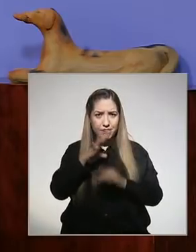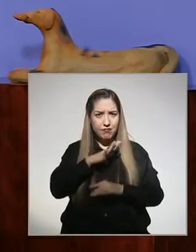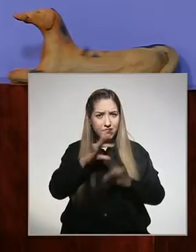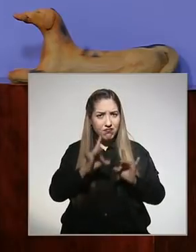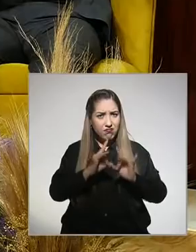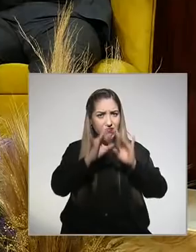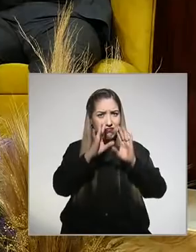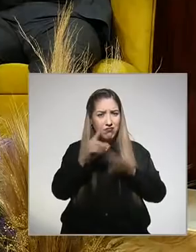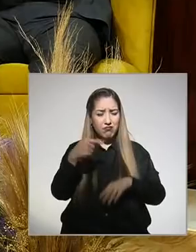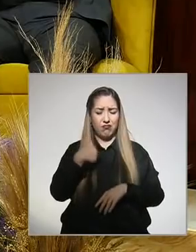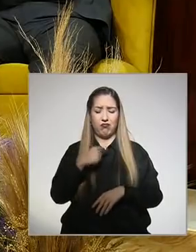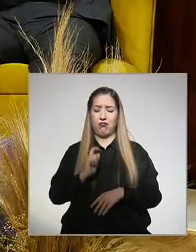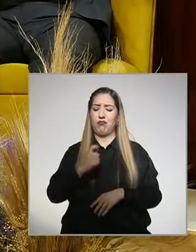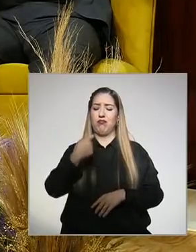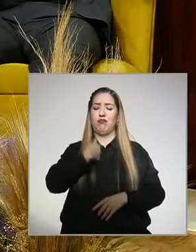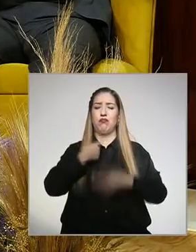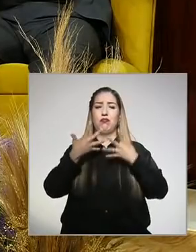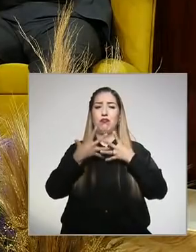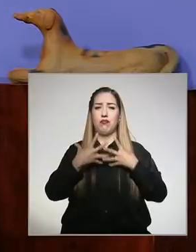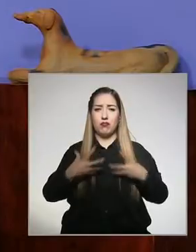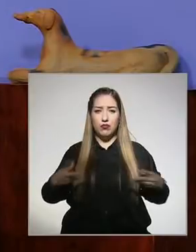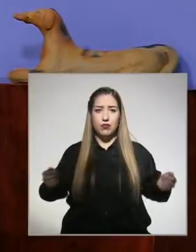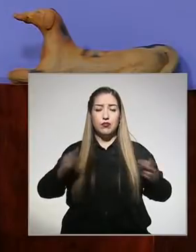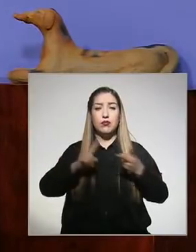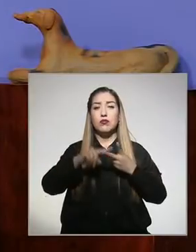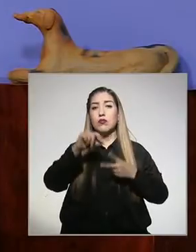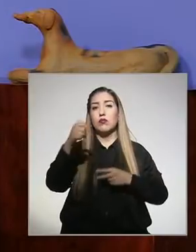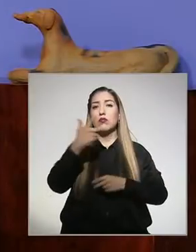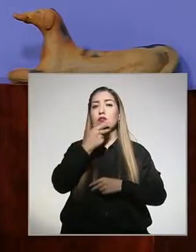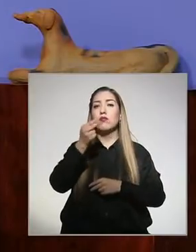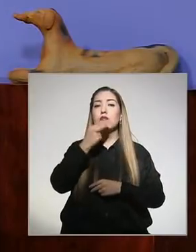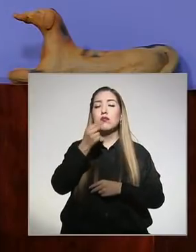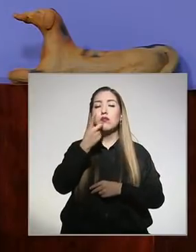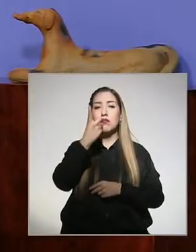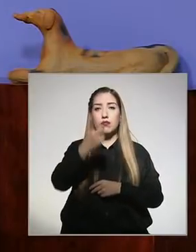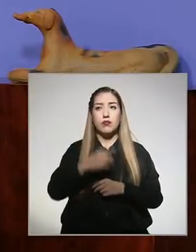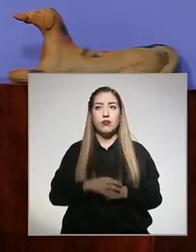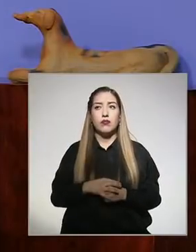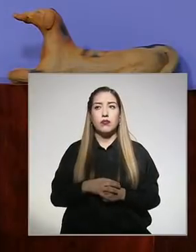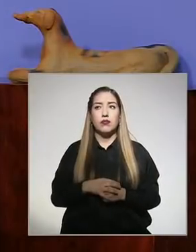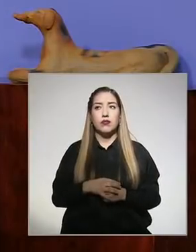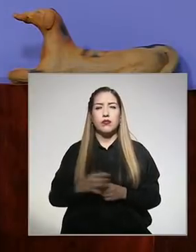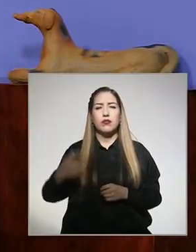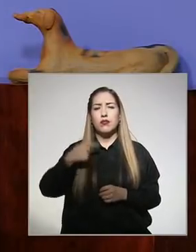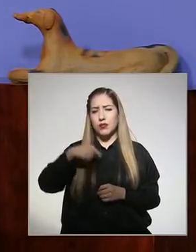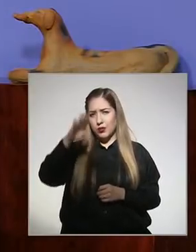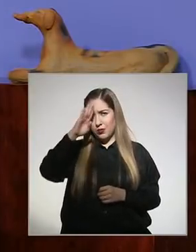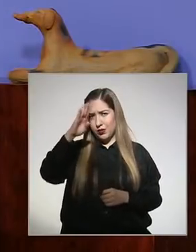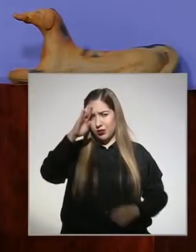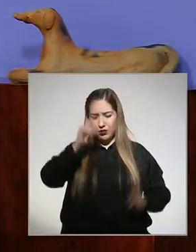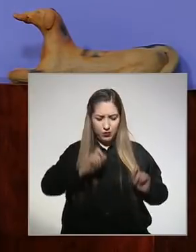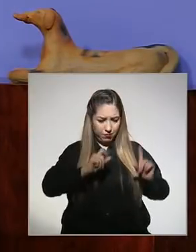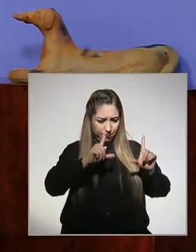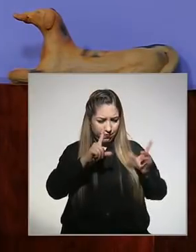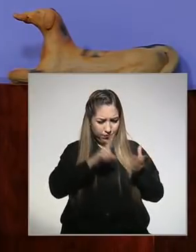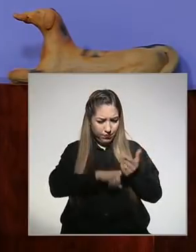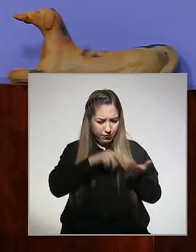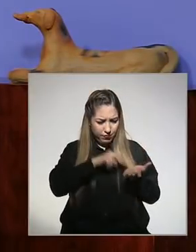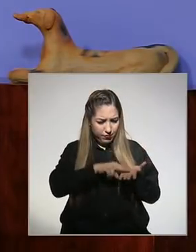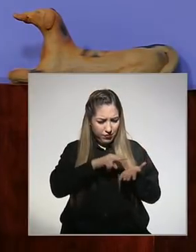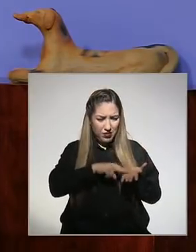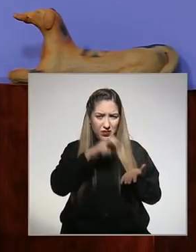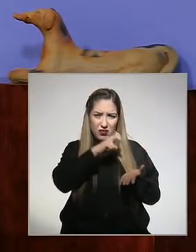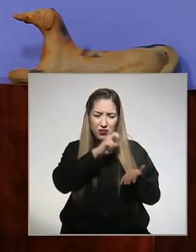de la identidad en la persona. Fernando Iván también nos dijo que siempre ha pensado que las pantallas son nocivas a temprana